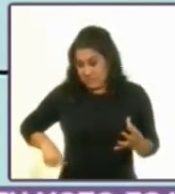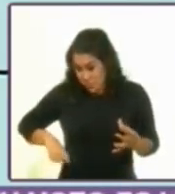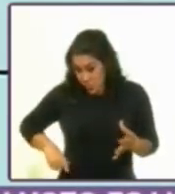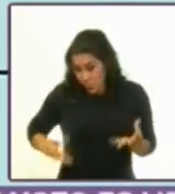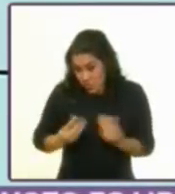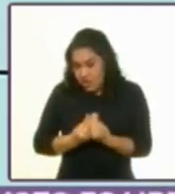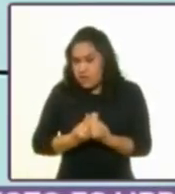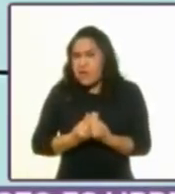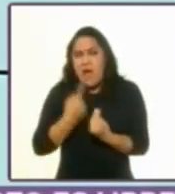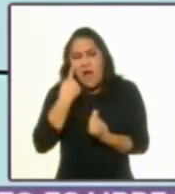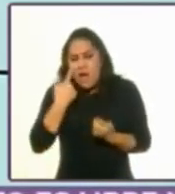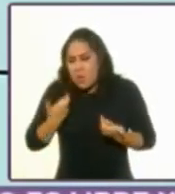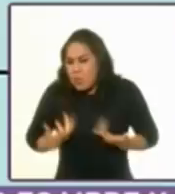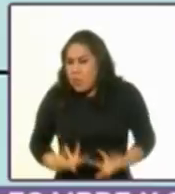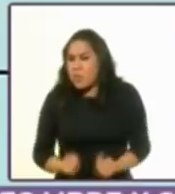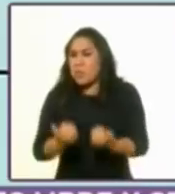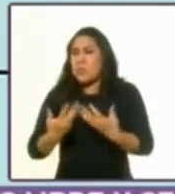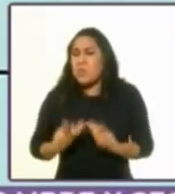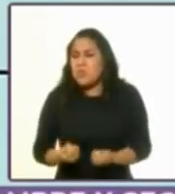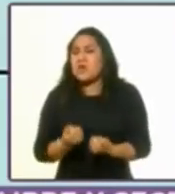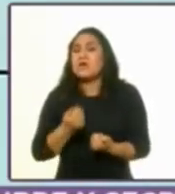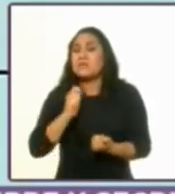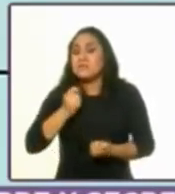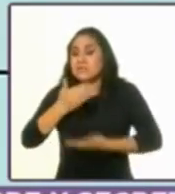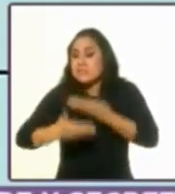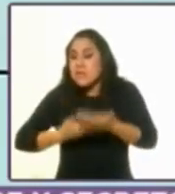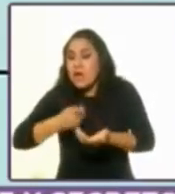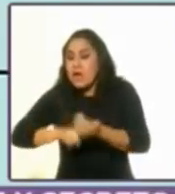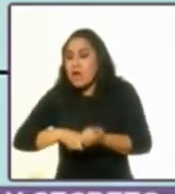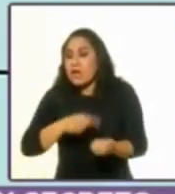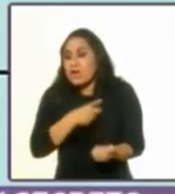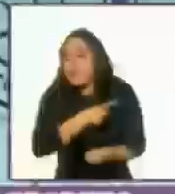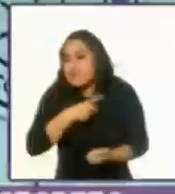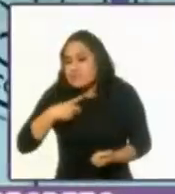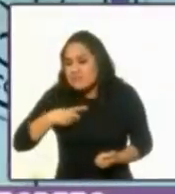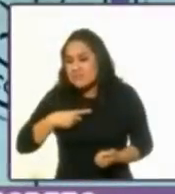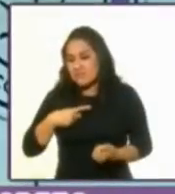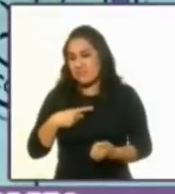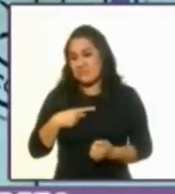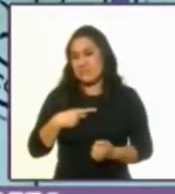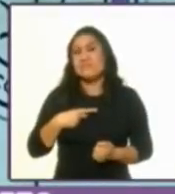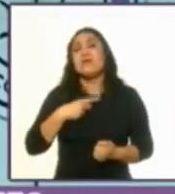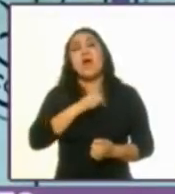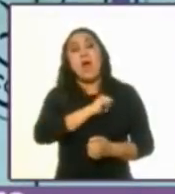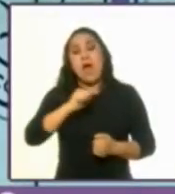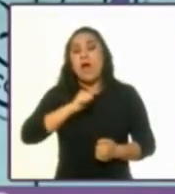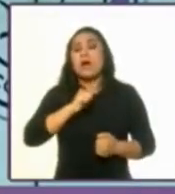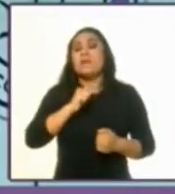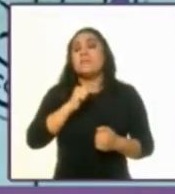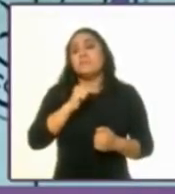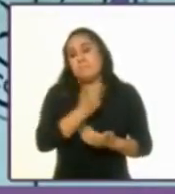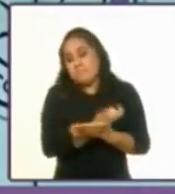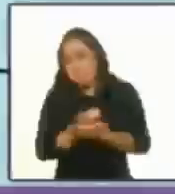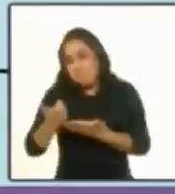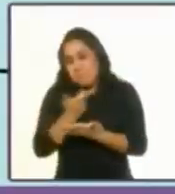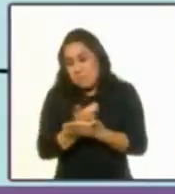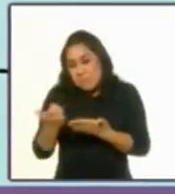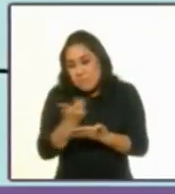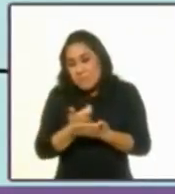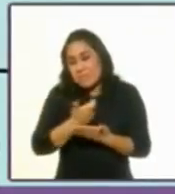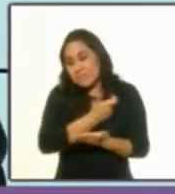en servicio de la deuda en lo que es los servicios bancarios por pago de nómina